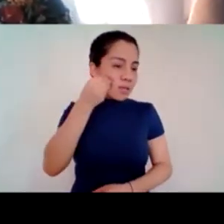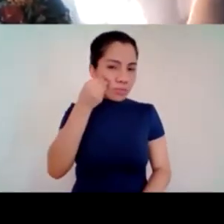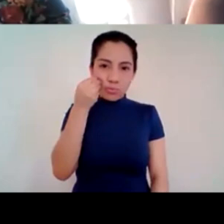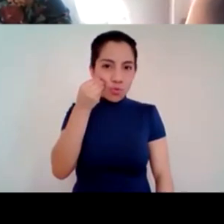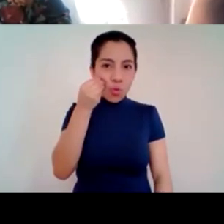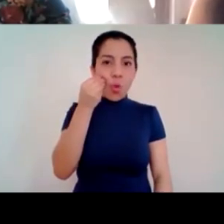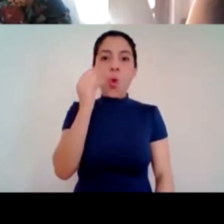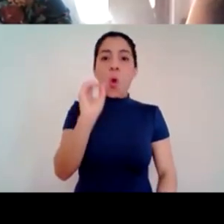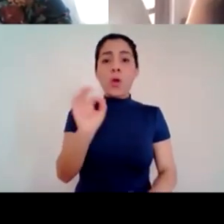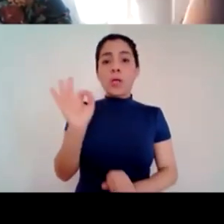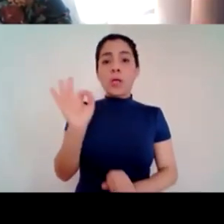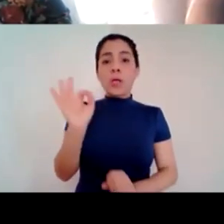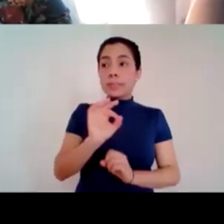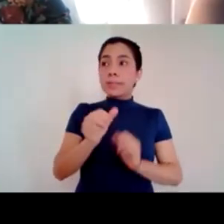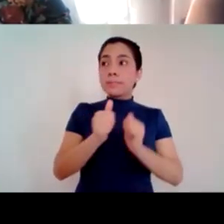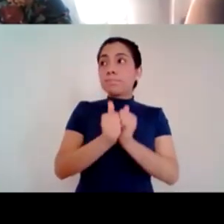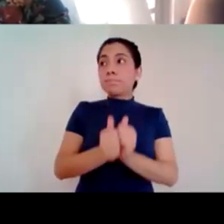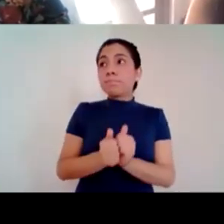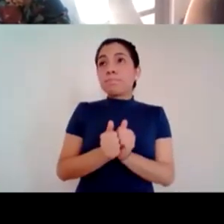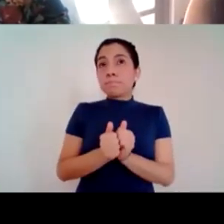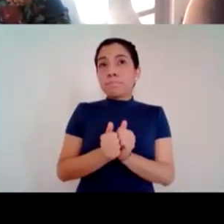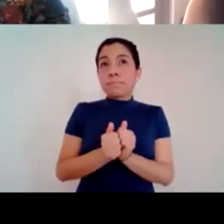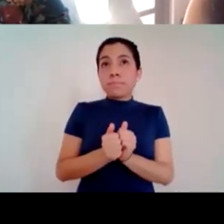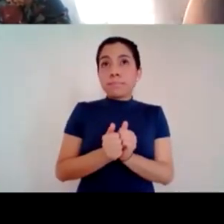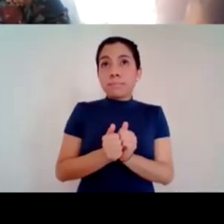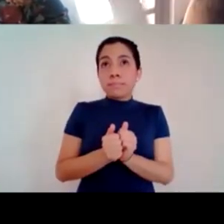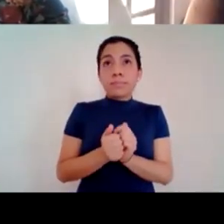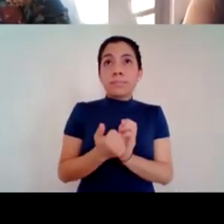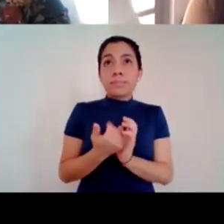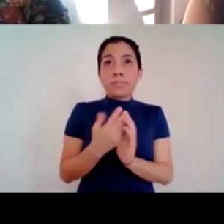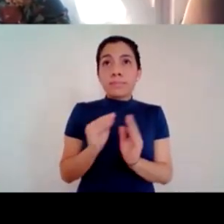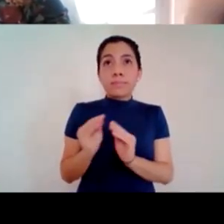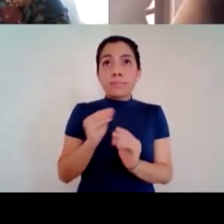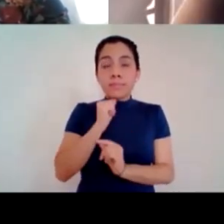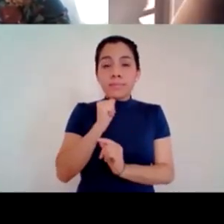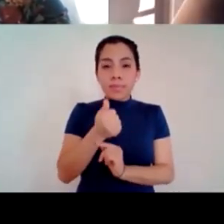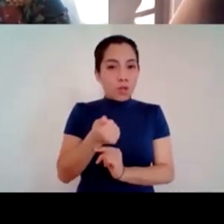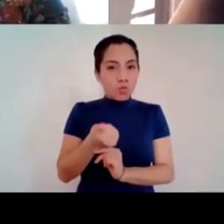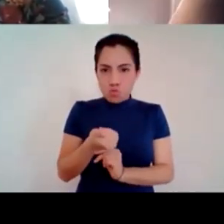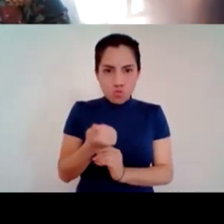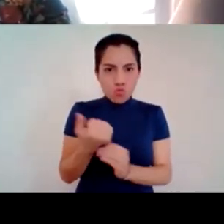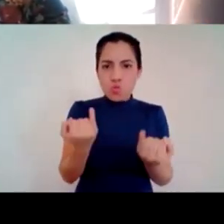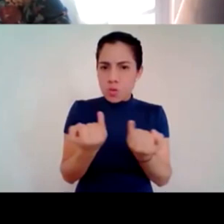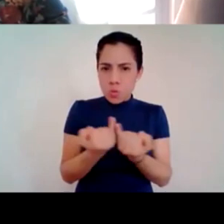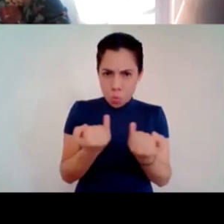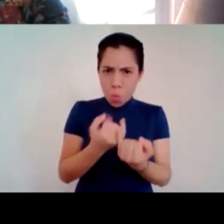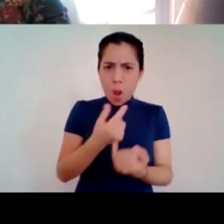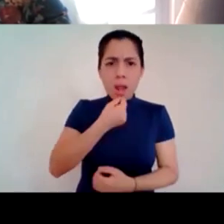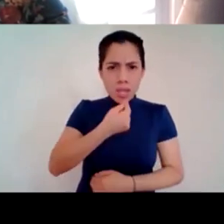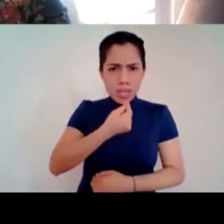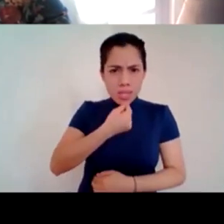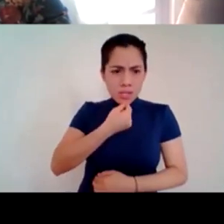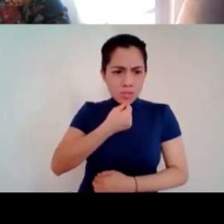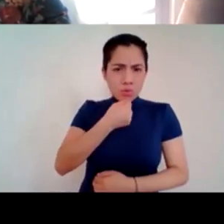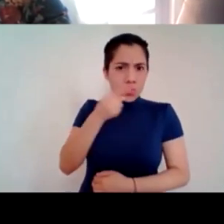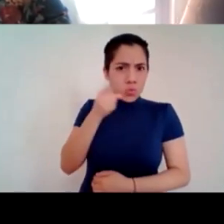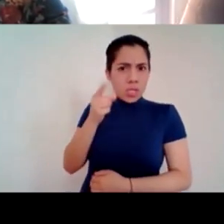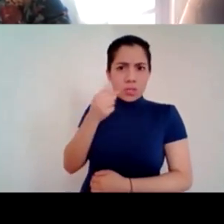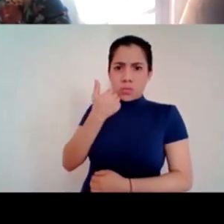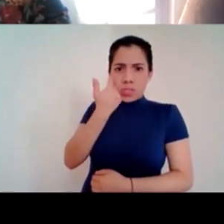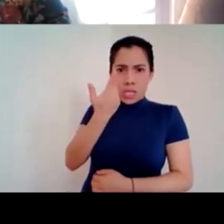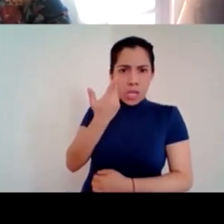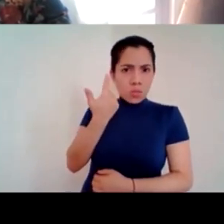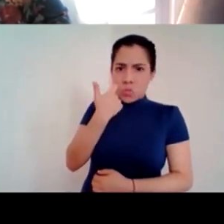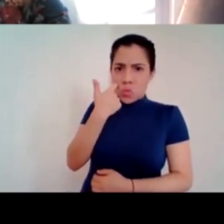también como niña tienes derecho a poner y como niño también los varones también tienen totalmente derecho a poner límites y a que la gente no los bese si no quieren dar besos o